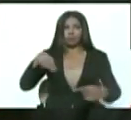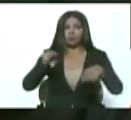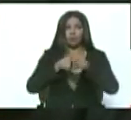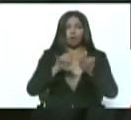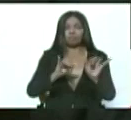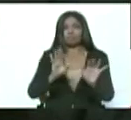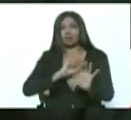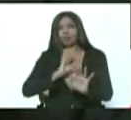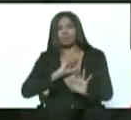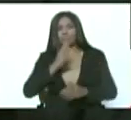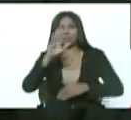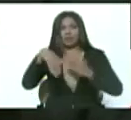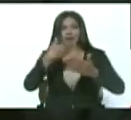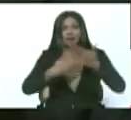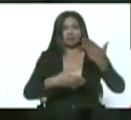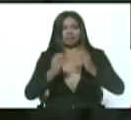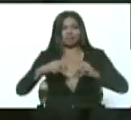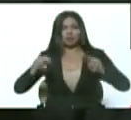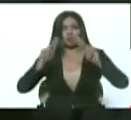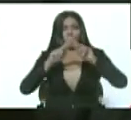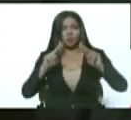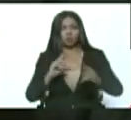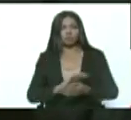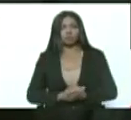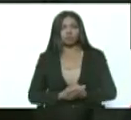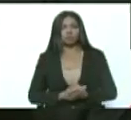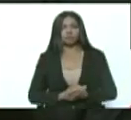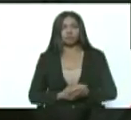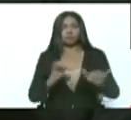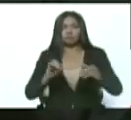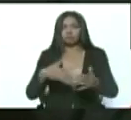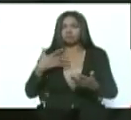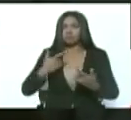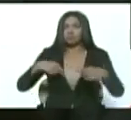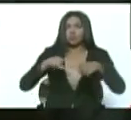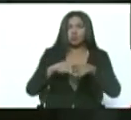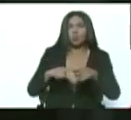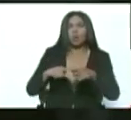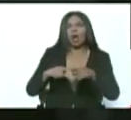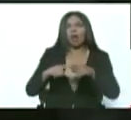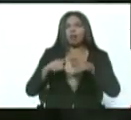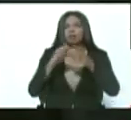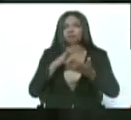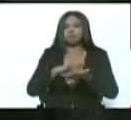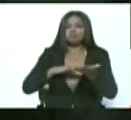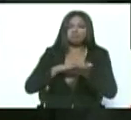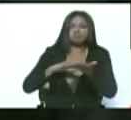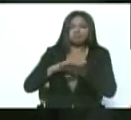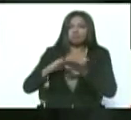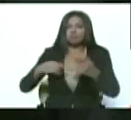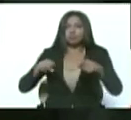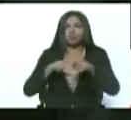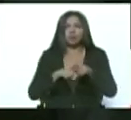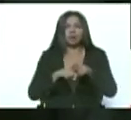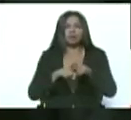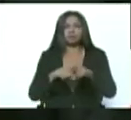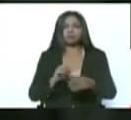la propia Carta de las Naciones Unidas, y se inspiran en ellos y los mejoran, los generan más progreso a